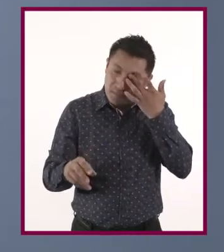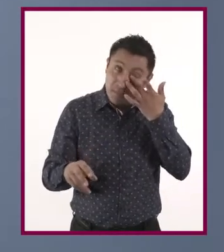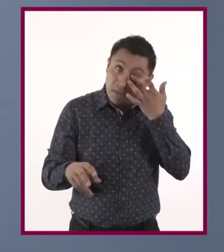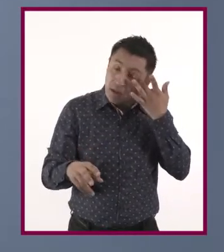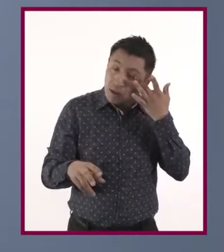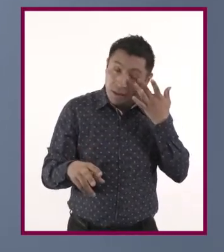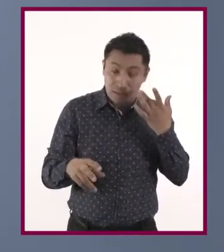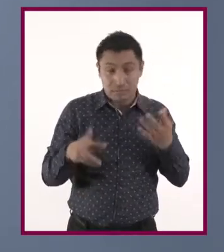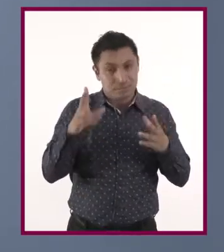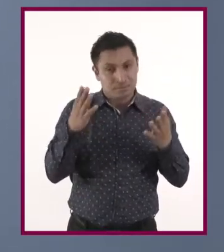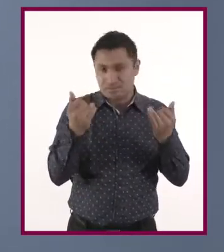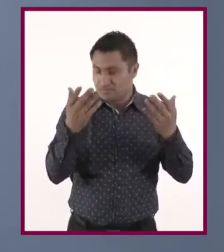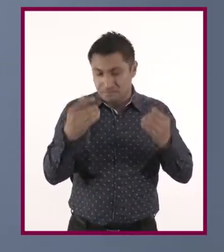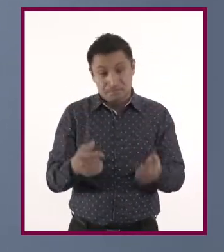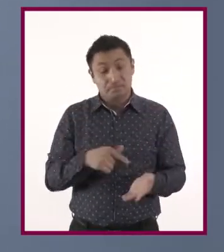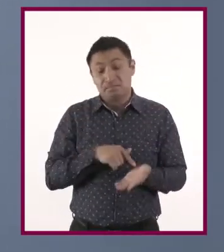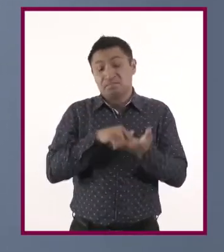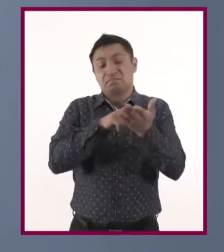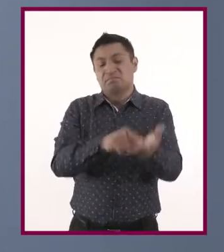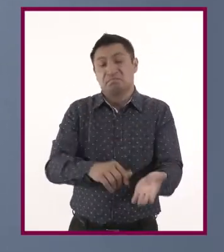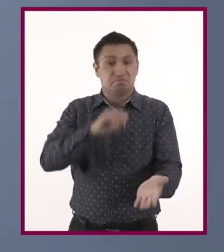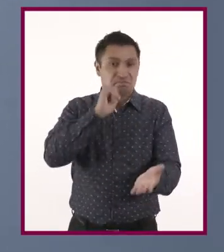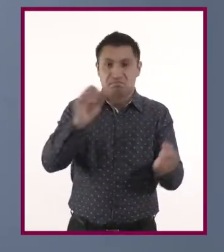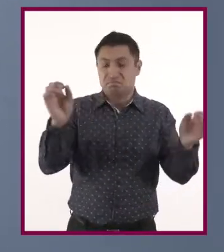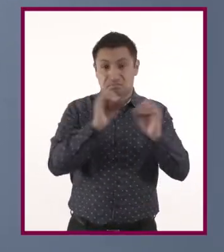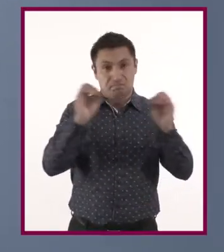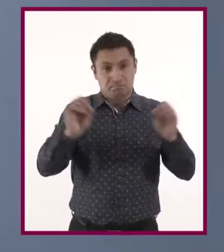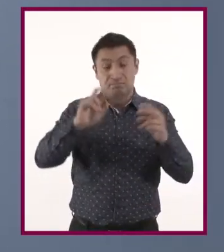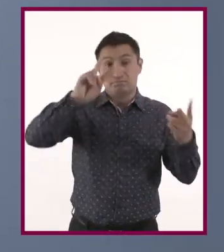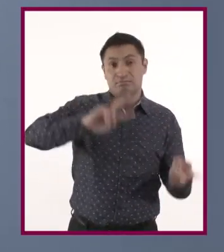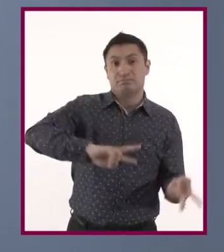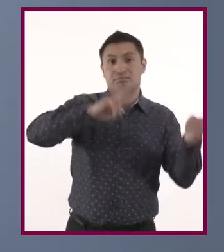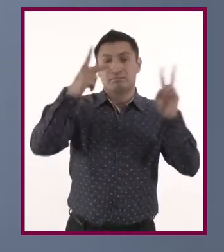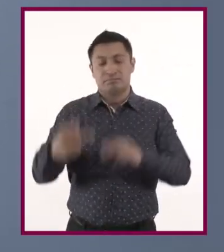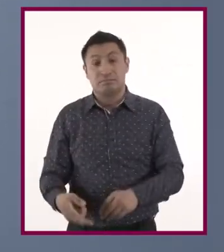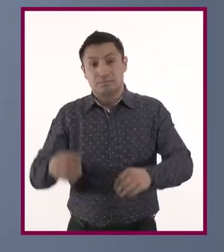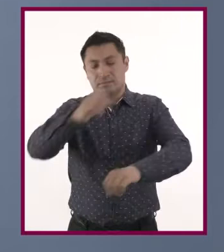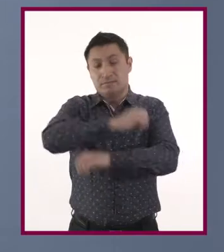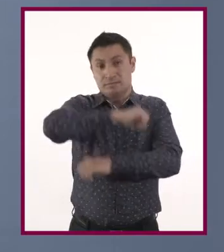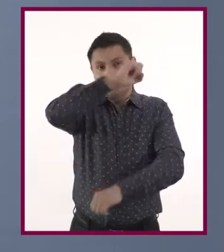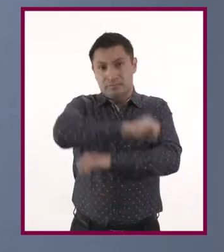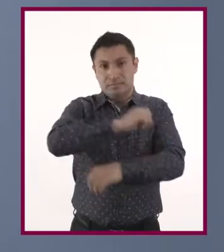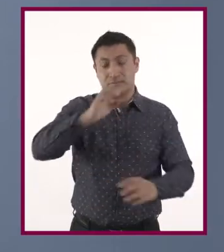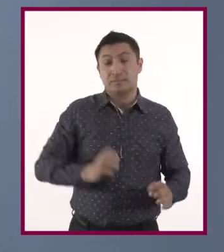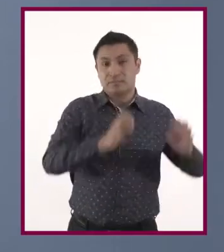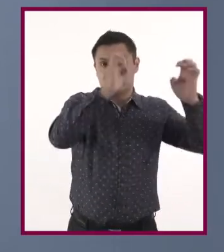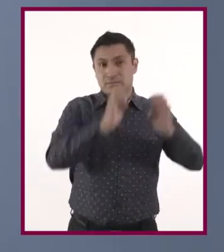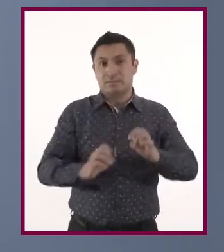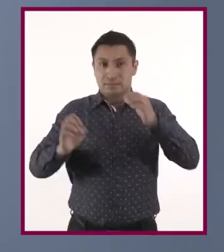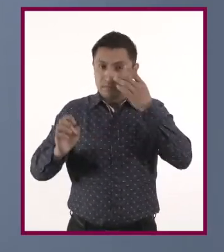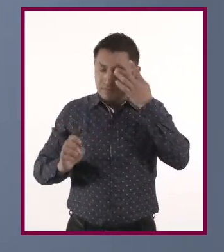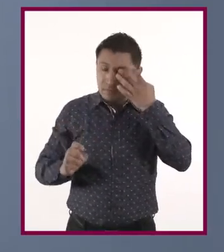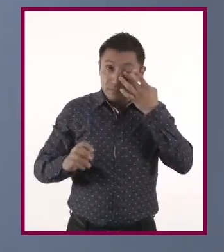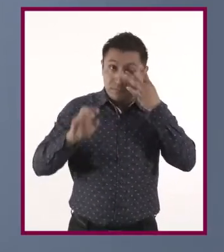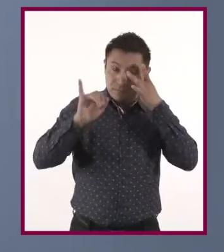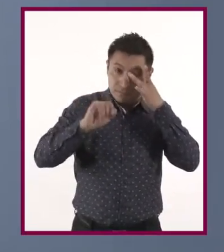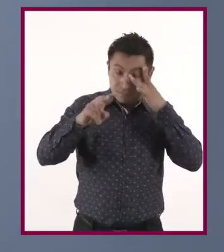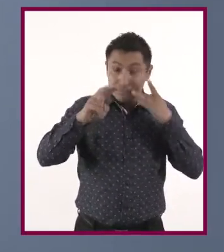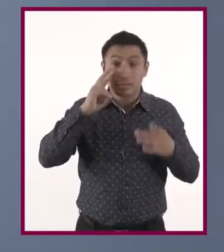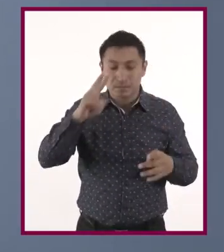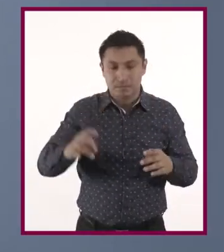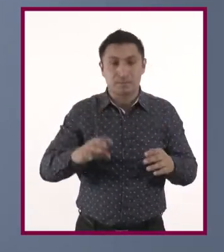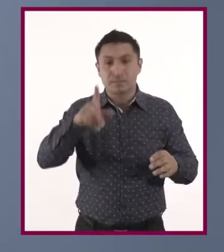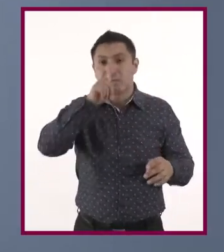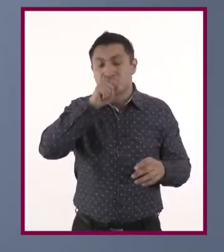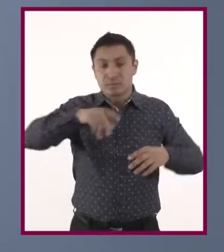no existe evidencia de este fenómeno, al contrario de lo de las ventanas en los edificios, que sí se ha observado que las aves